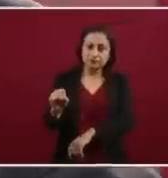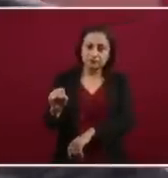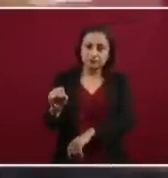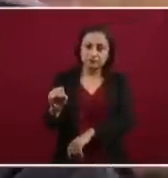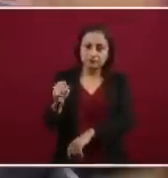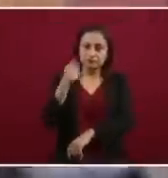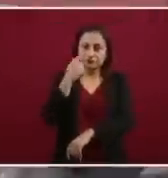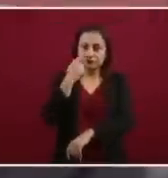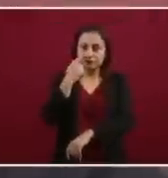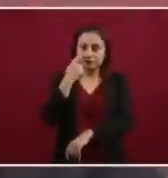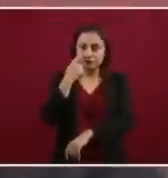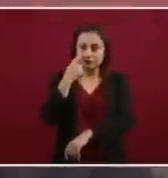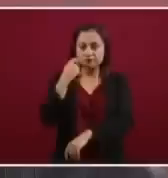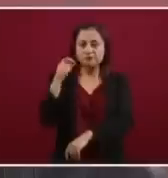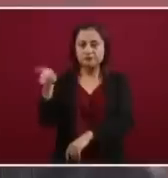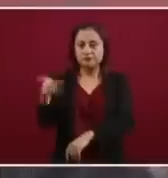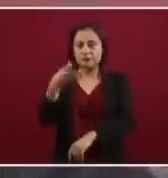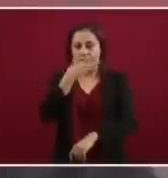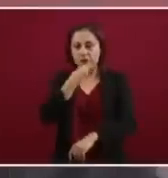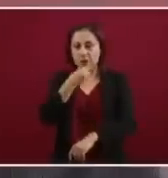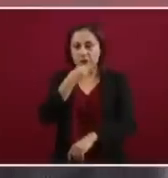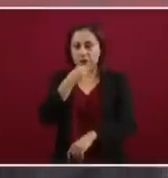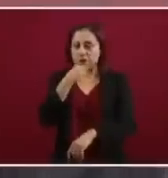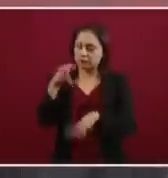a este presunto delincuente,